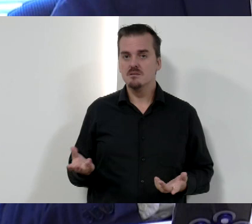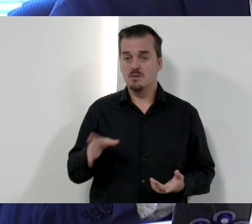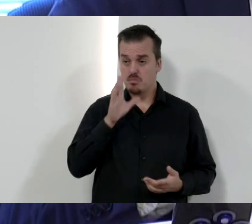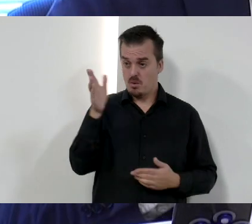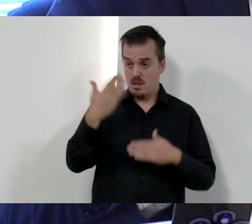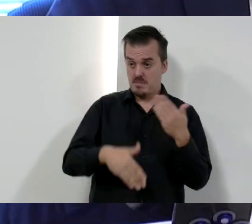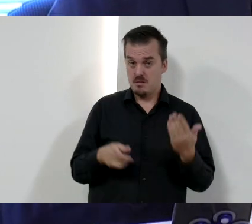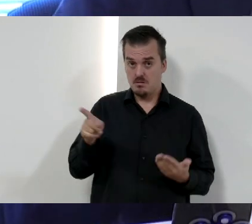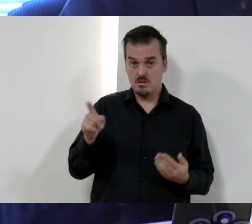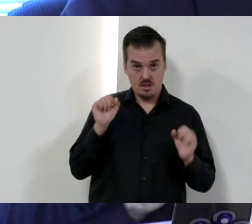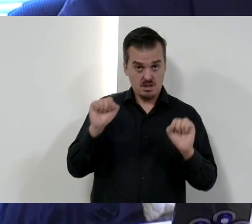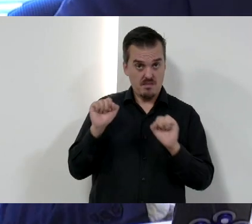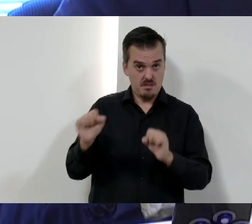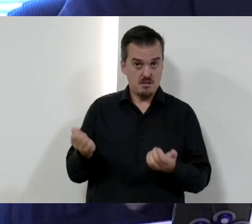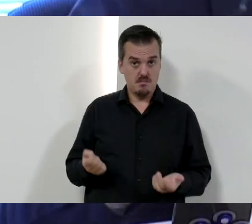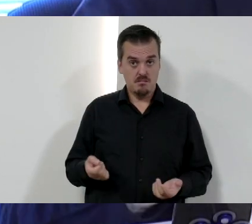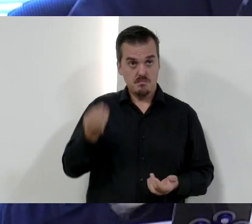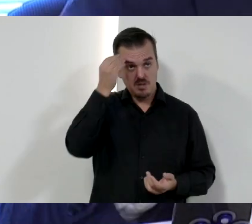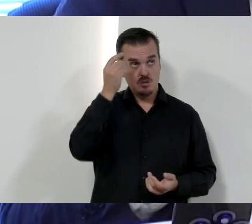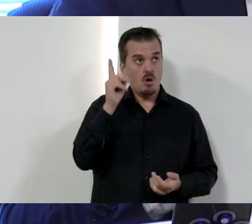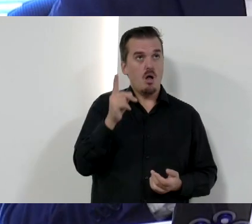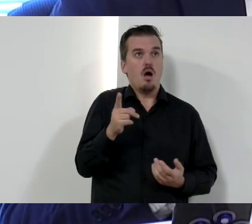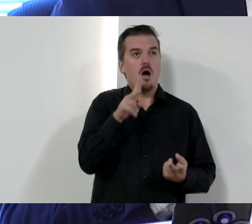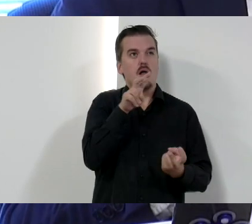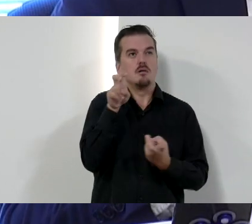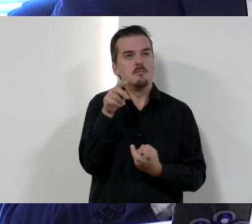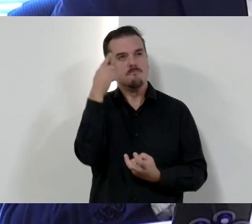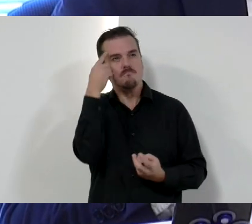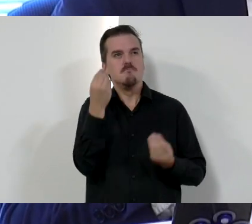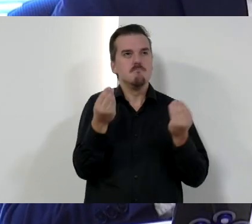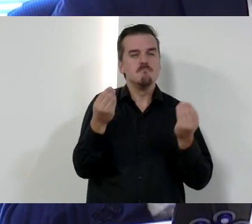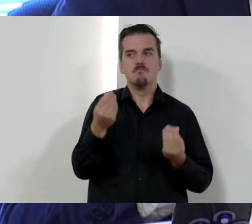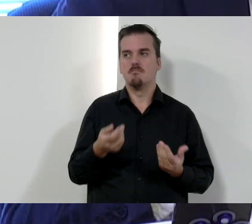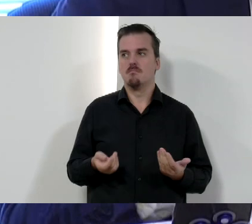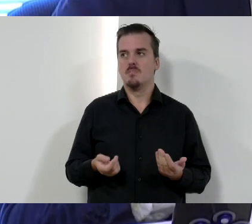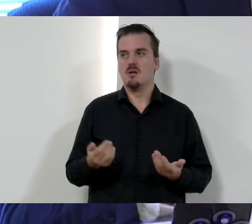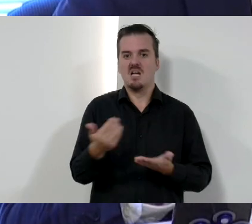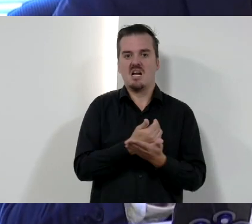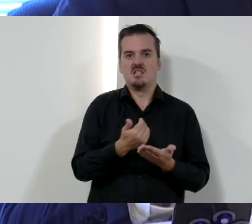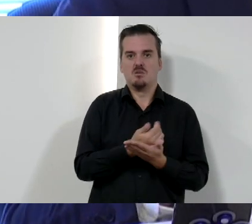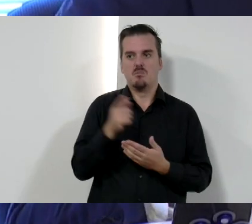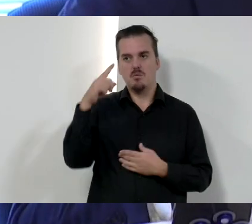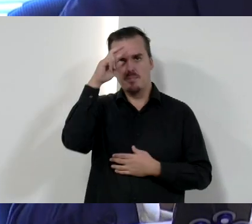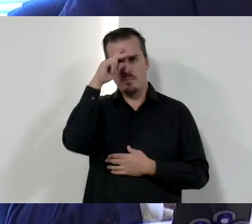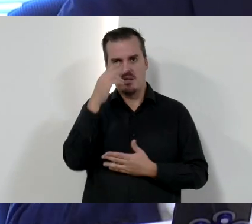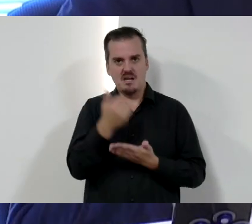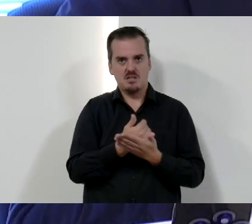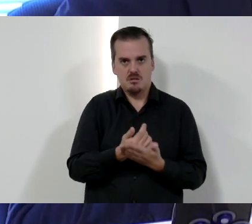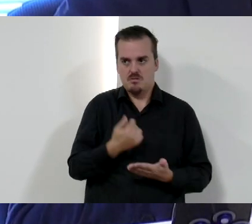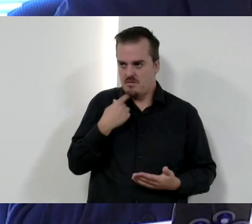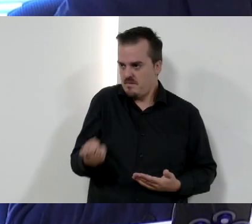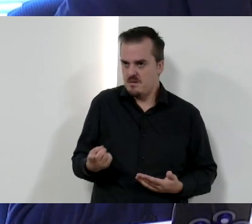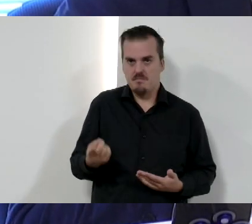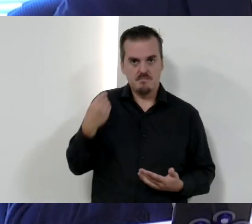que usted pone? Esa limitación siempre pensando en la renta, siempre pensando en los ingresos, tan preocupado por los ingresos, que le estoy diciendo yo que